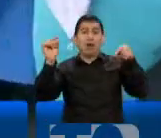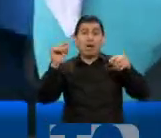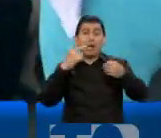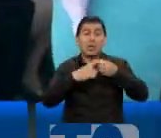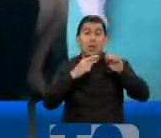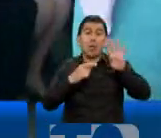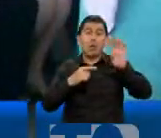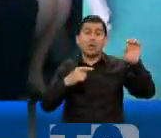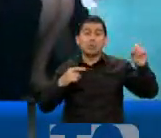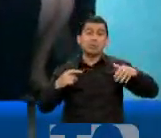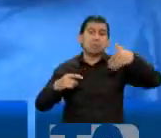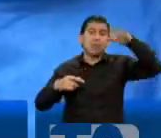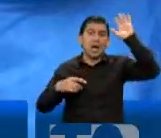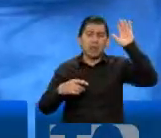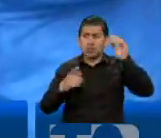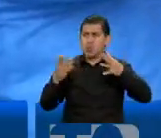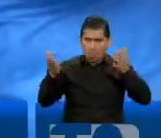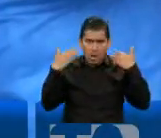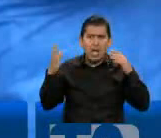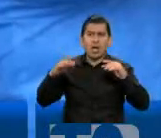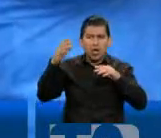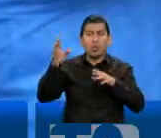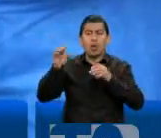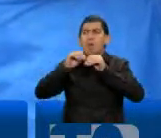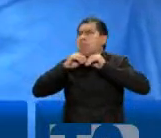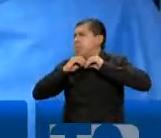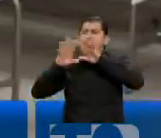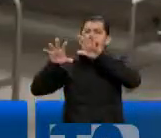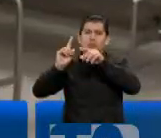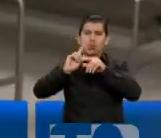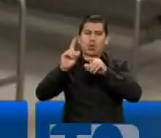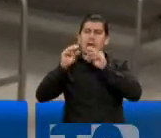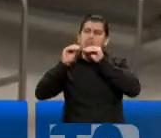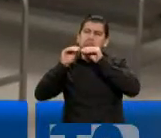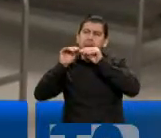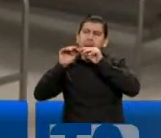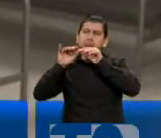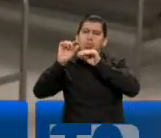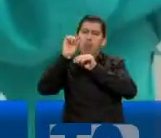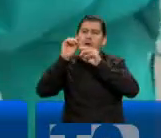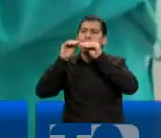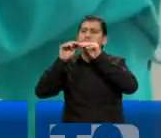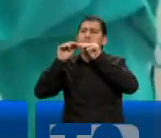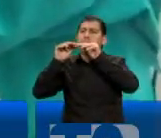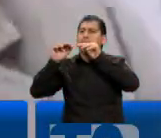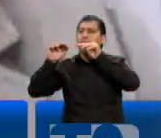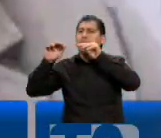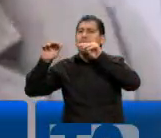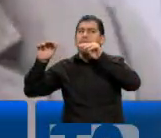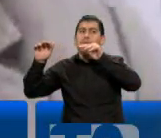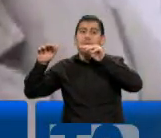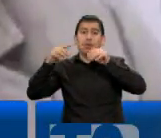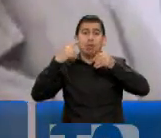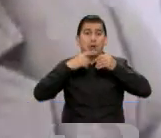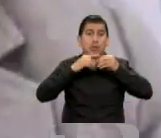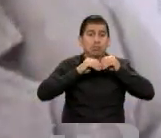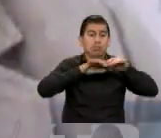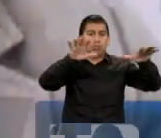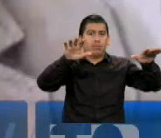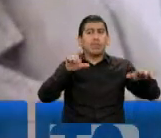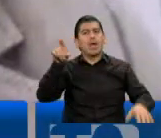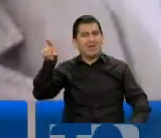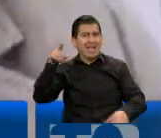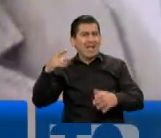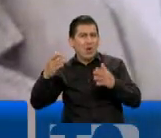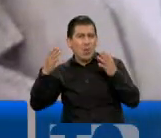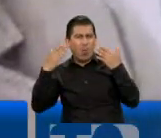han ralentizado los casos en el puerto principal, a diferencia de lo que ocurre en Quito. No se han reducido las